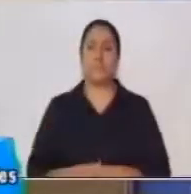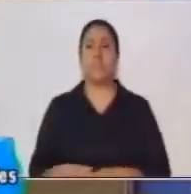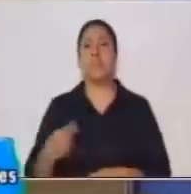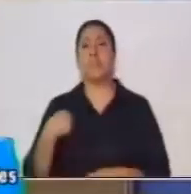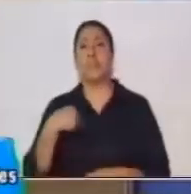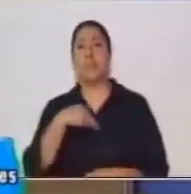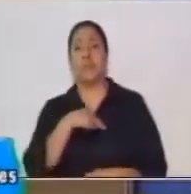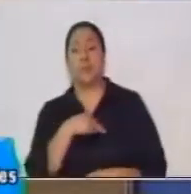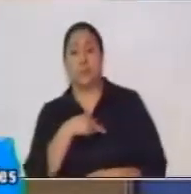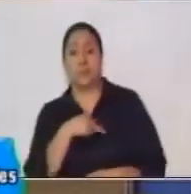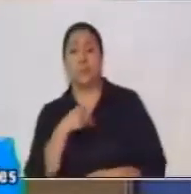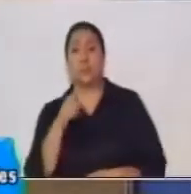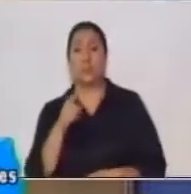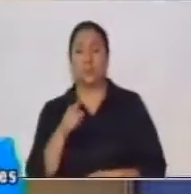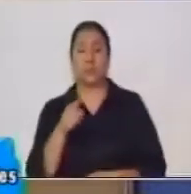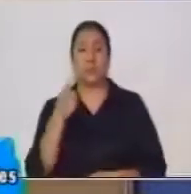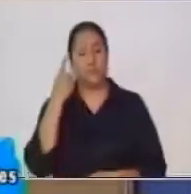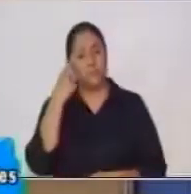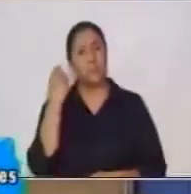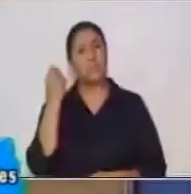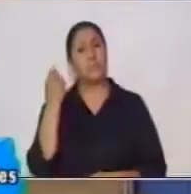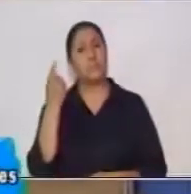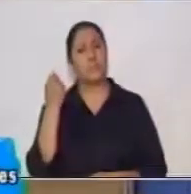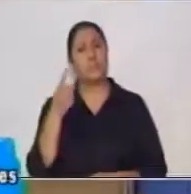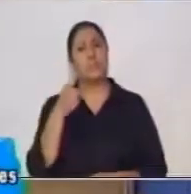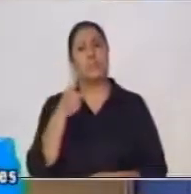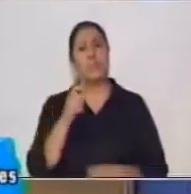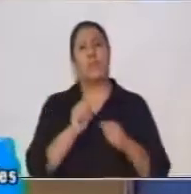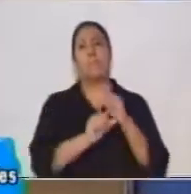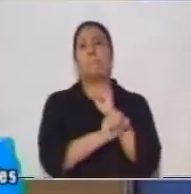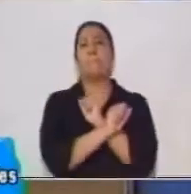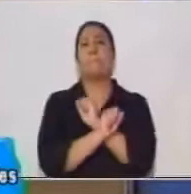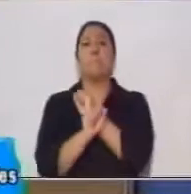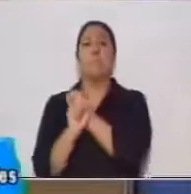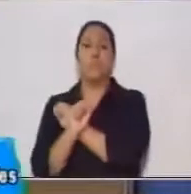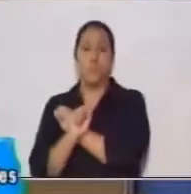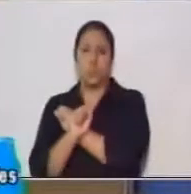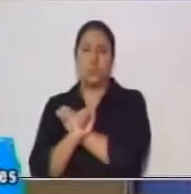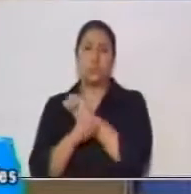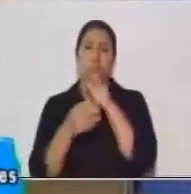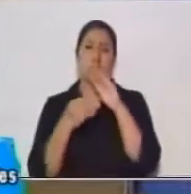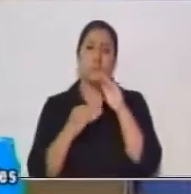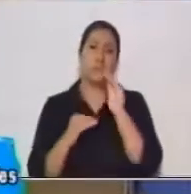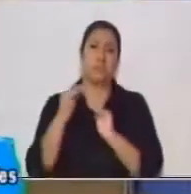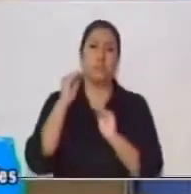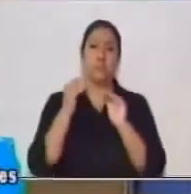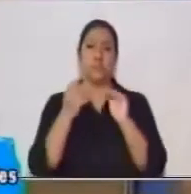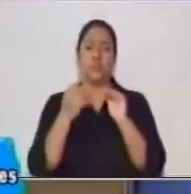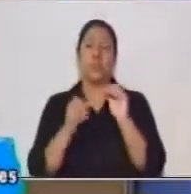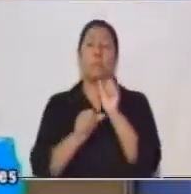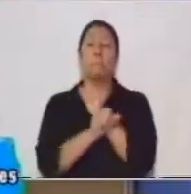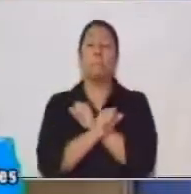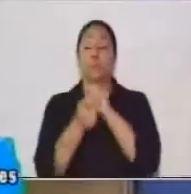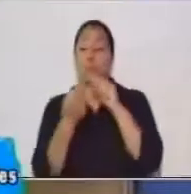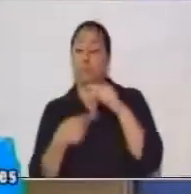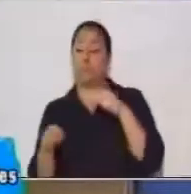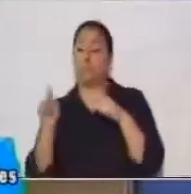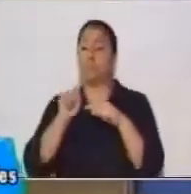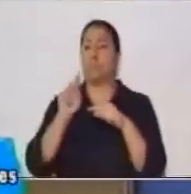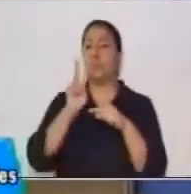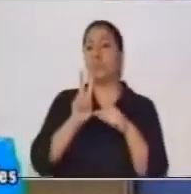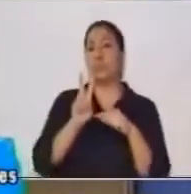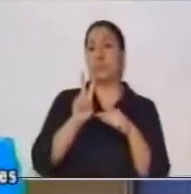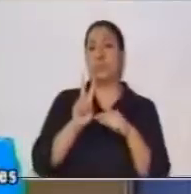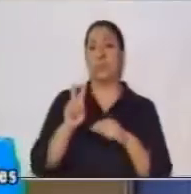nosotros estamos interpretando que una multiplicación elevado al cuadrado y que vamos a encontrar